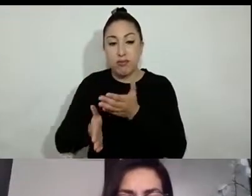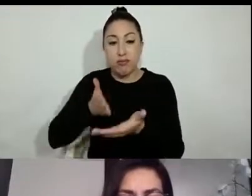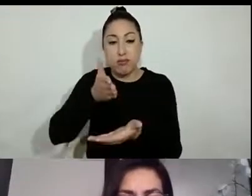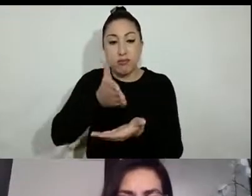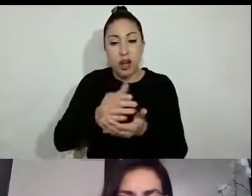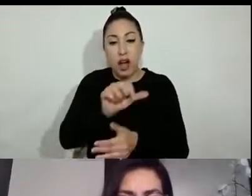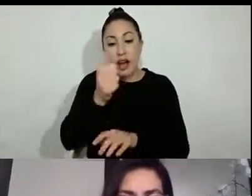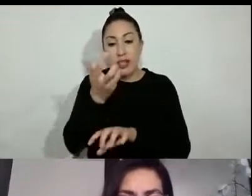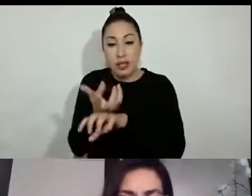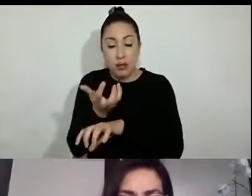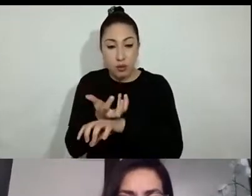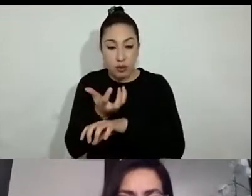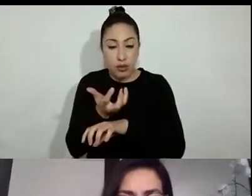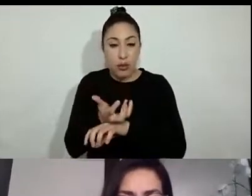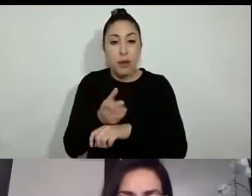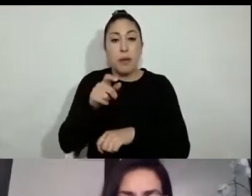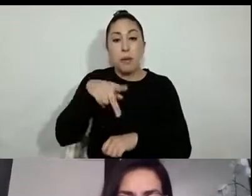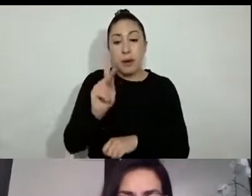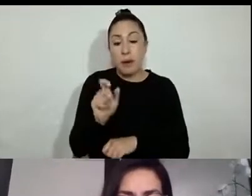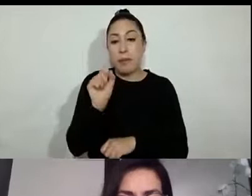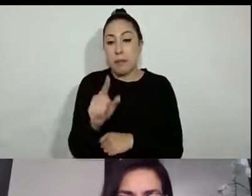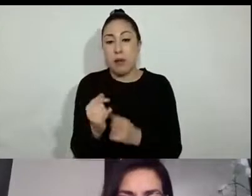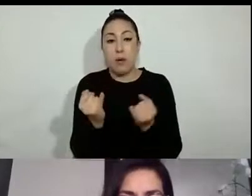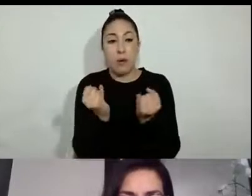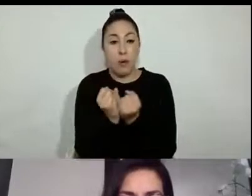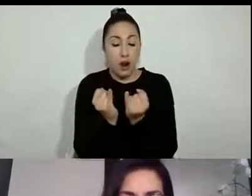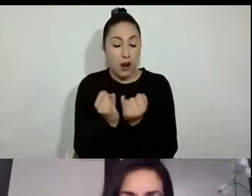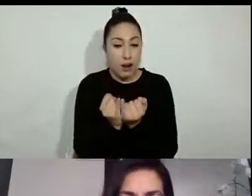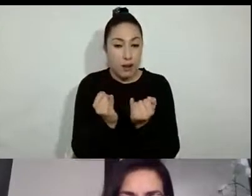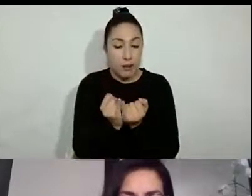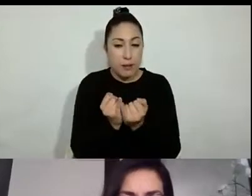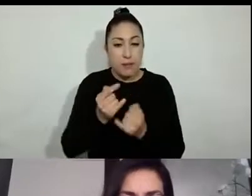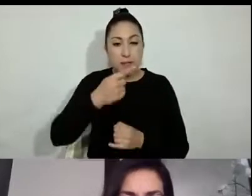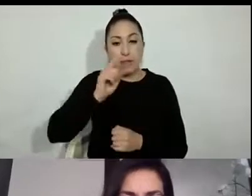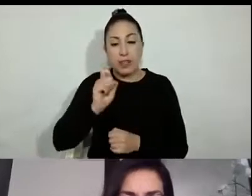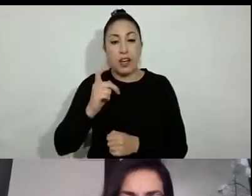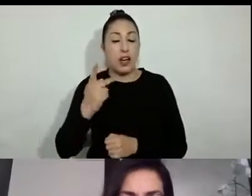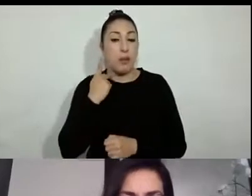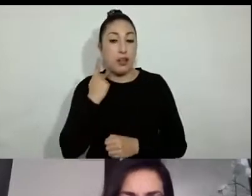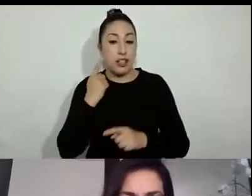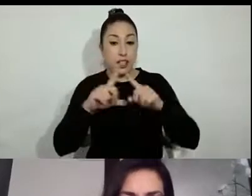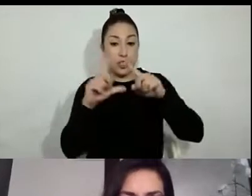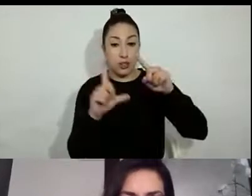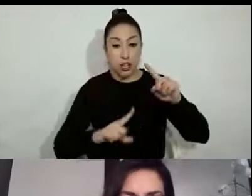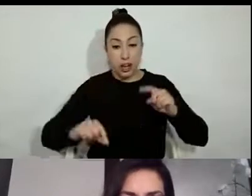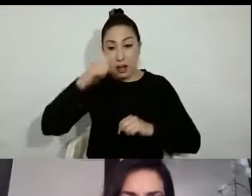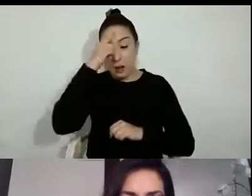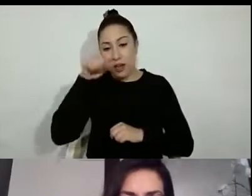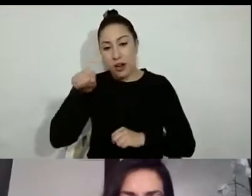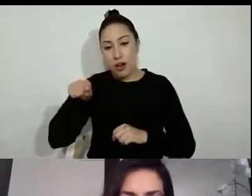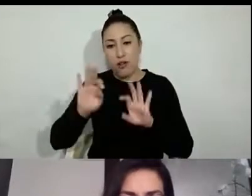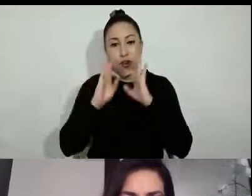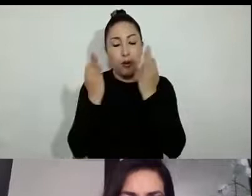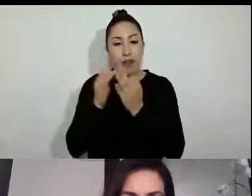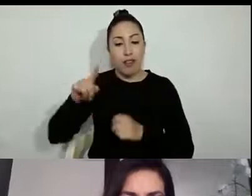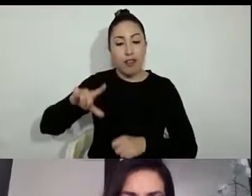Norteamérica, pero que también comprometen la política nacional el aparato de gobierno y